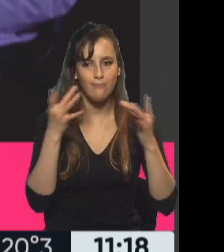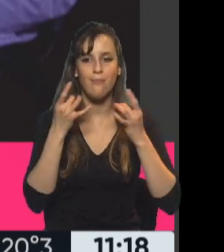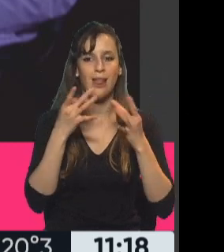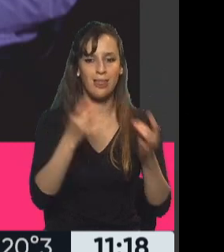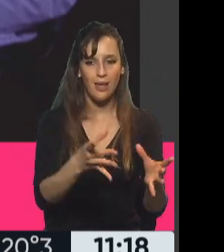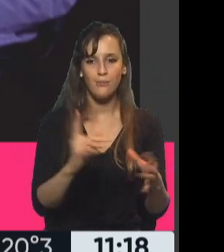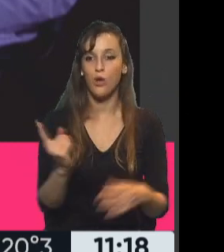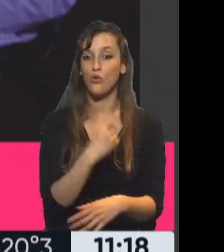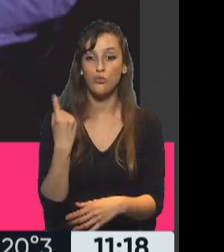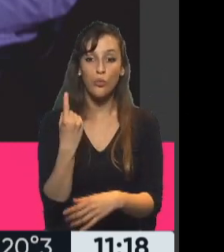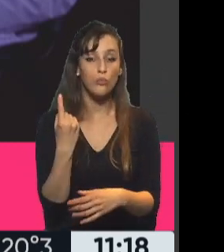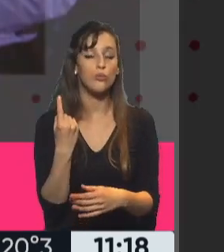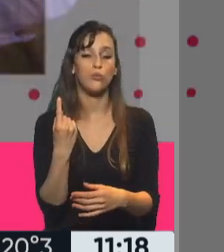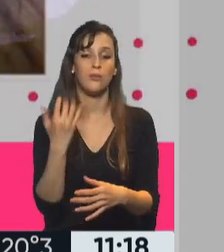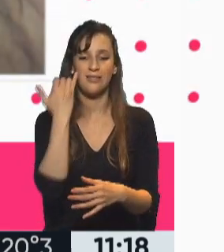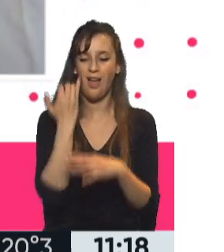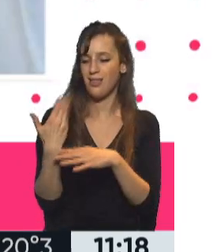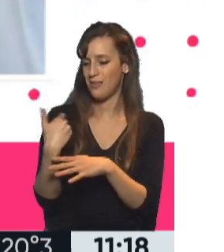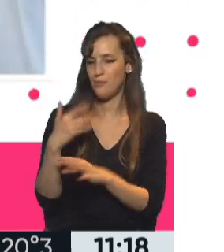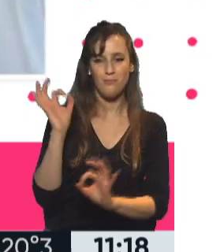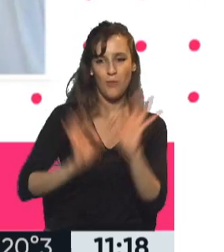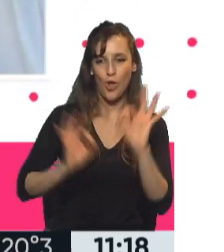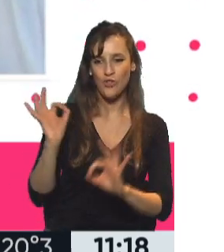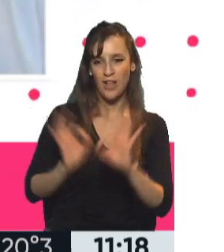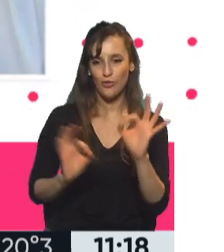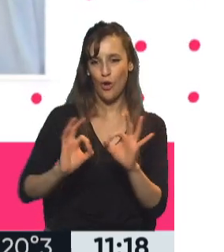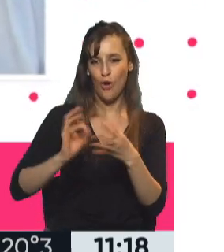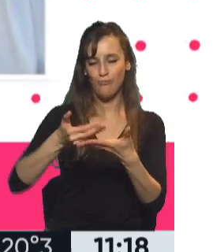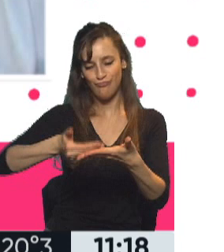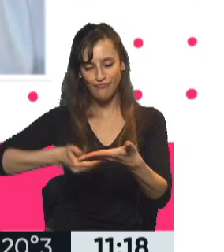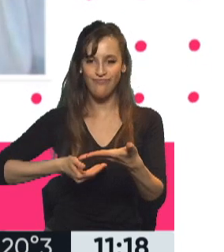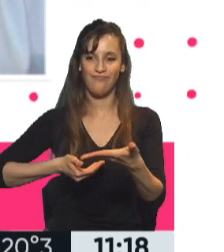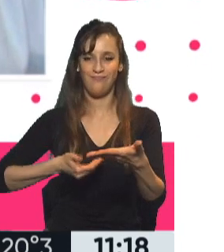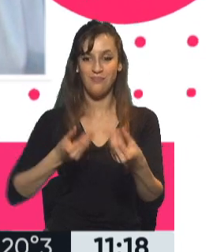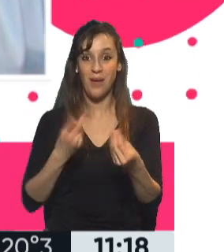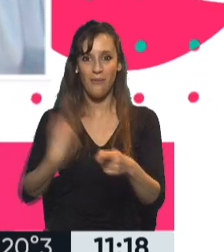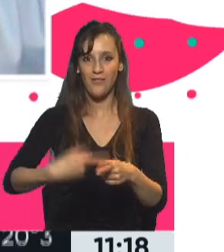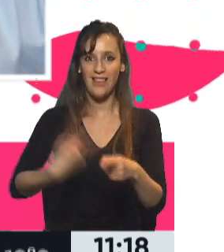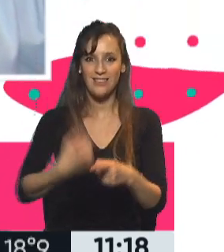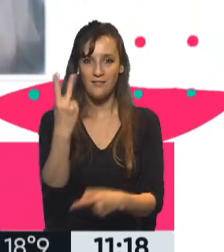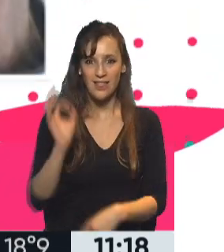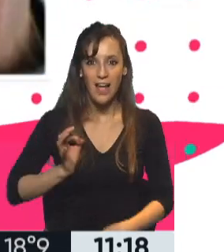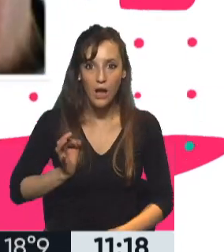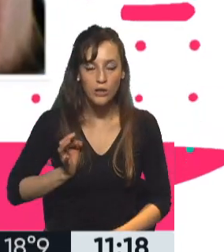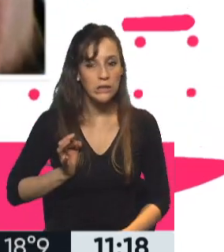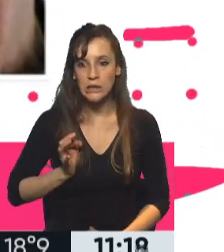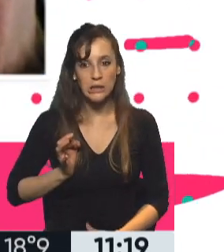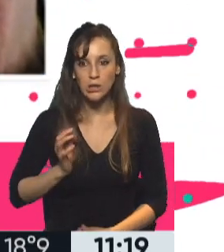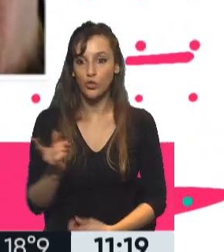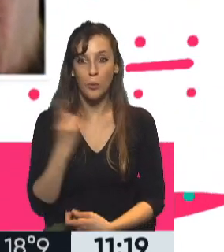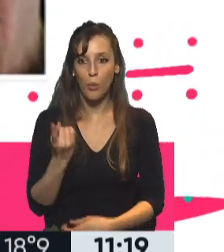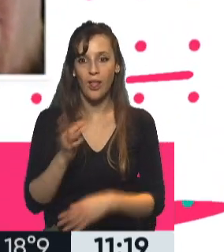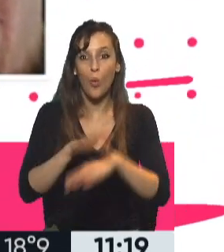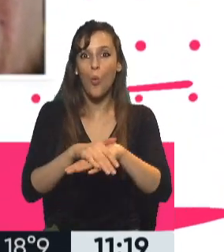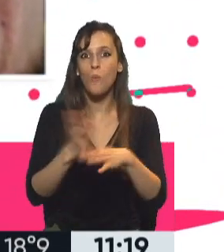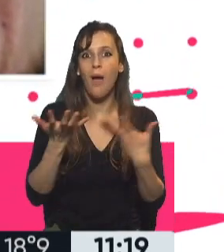preparado una cantidad de proyectos para festejar los 20 años. Sí. Y bueno, no pudimos hacer nada de todo eso porque era todo presencial,